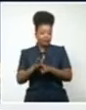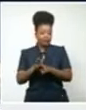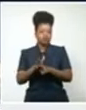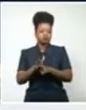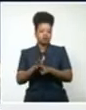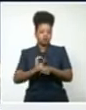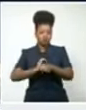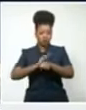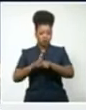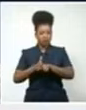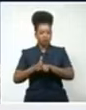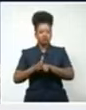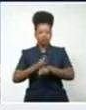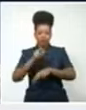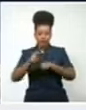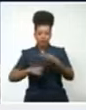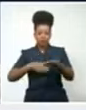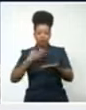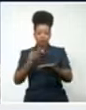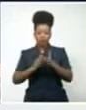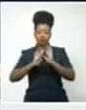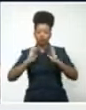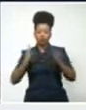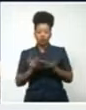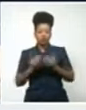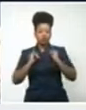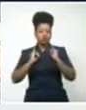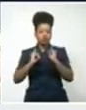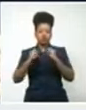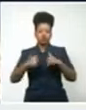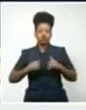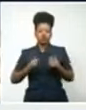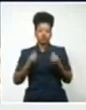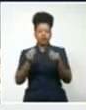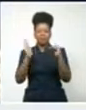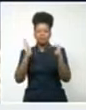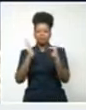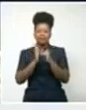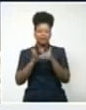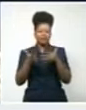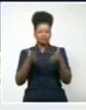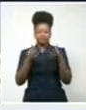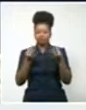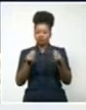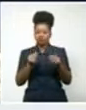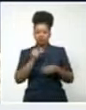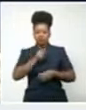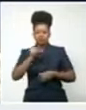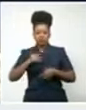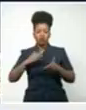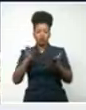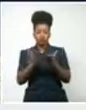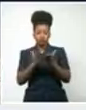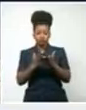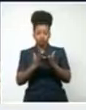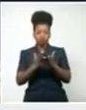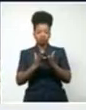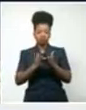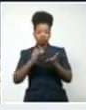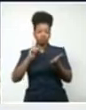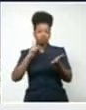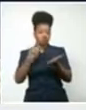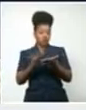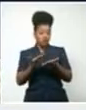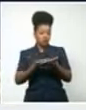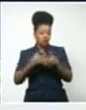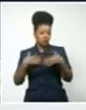esa cifra que yo doy ahí, de todos los miles de casos estudiados, es con PCR en tiempo real. Es una prueba